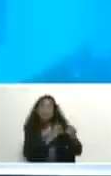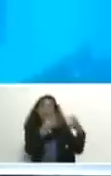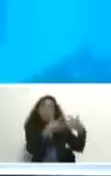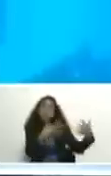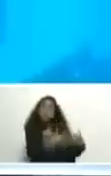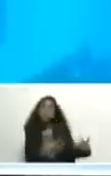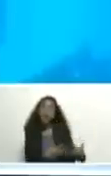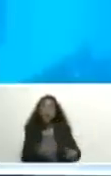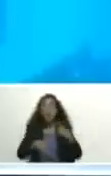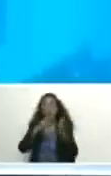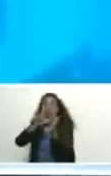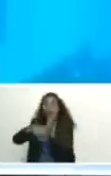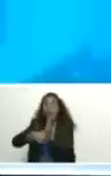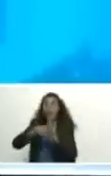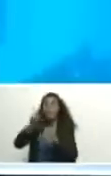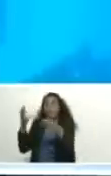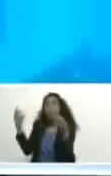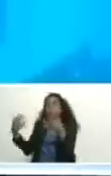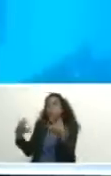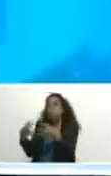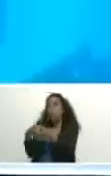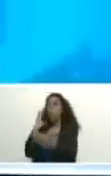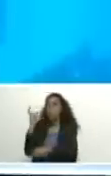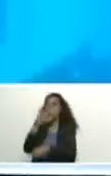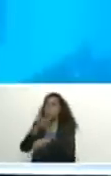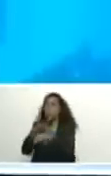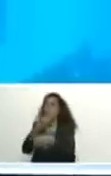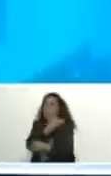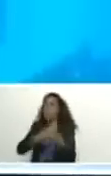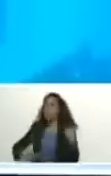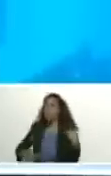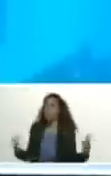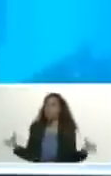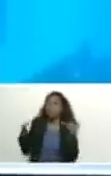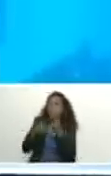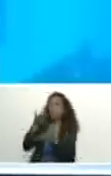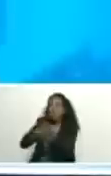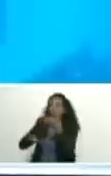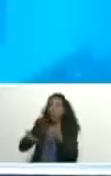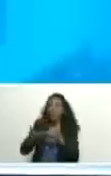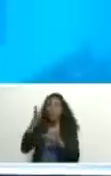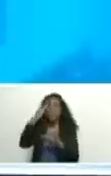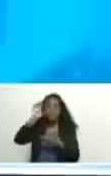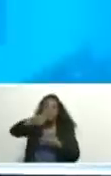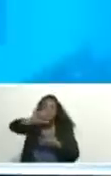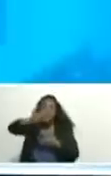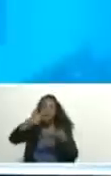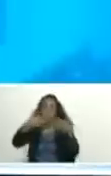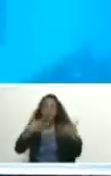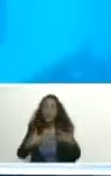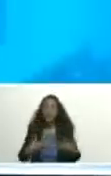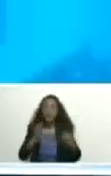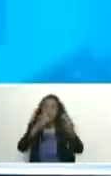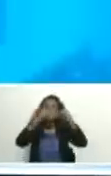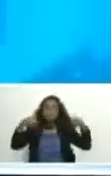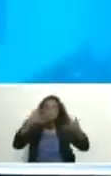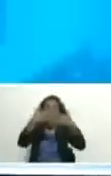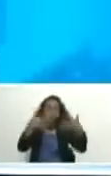ser consultadas y discutidas con el Consejo Presidencial para la defensa del territorio Esequibo. Luego de